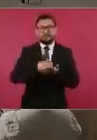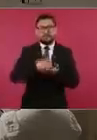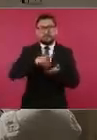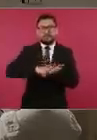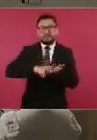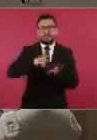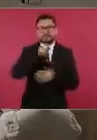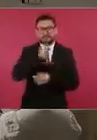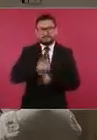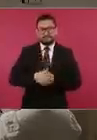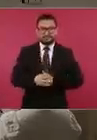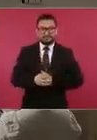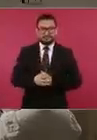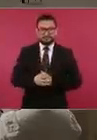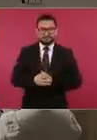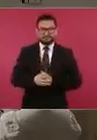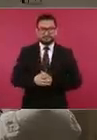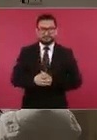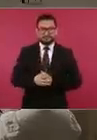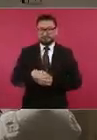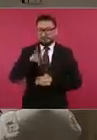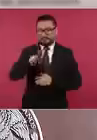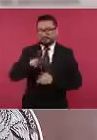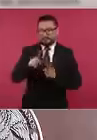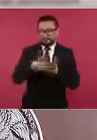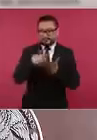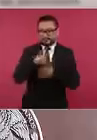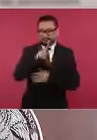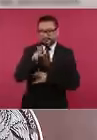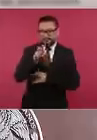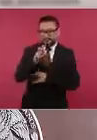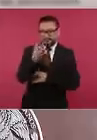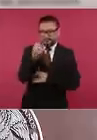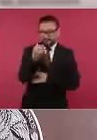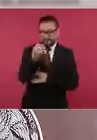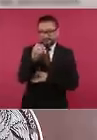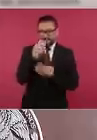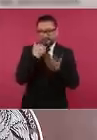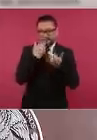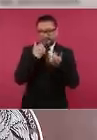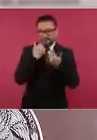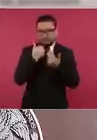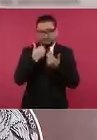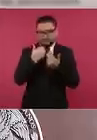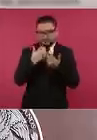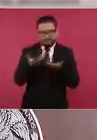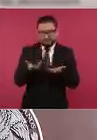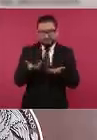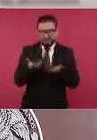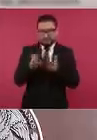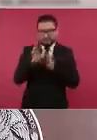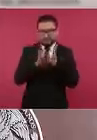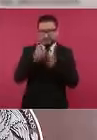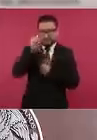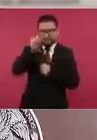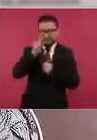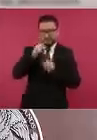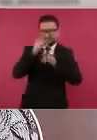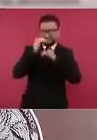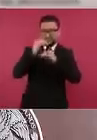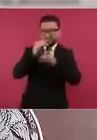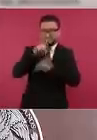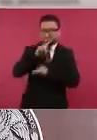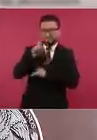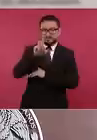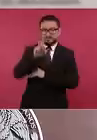Vamos a repetirlo, no existe el 139 constitucional, solamente existen